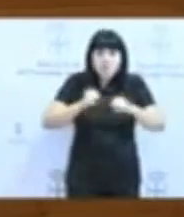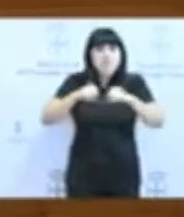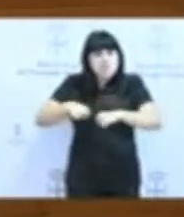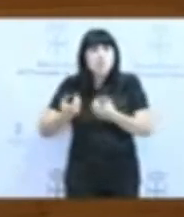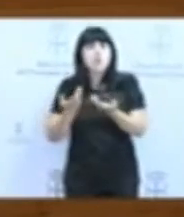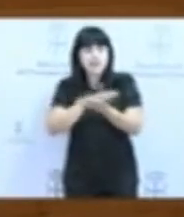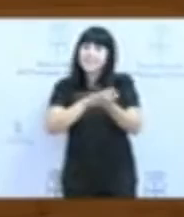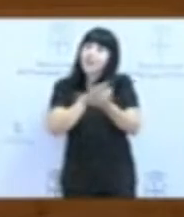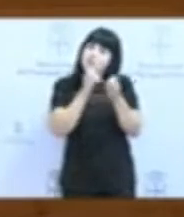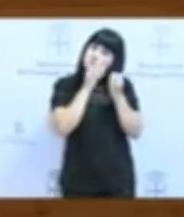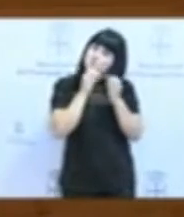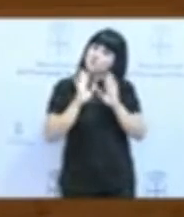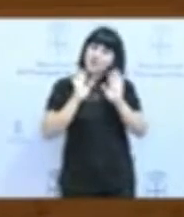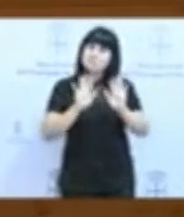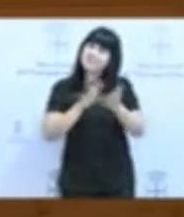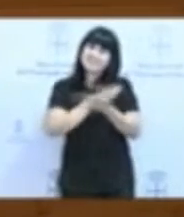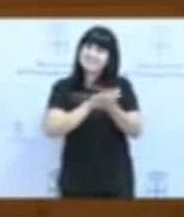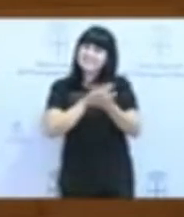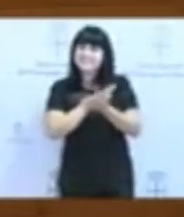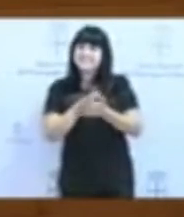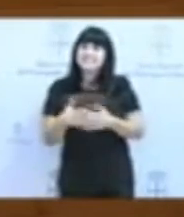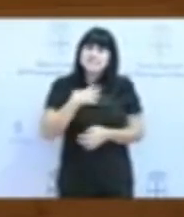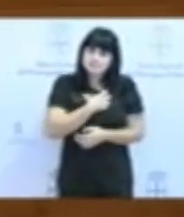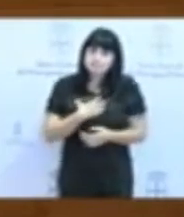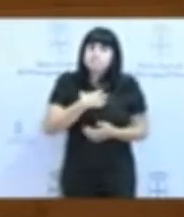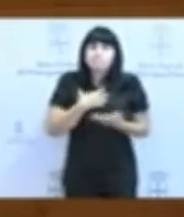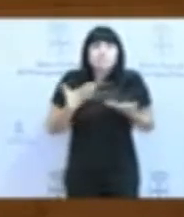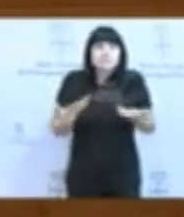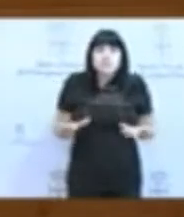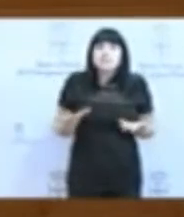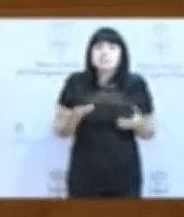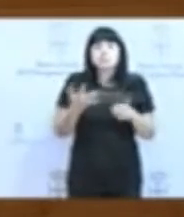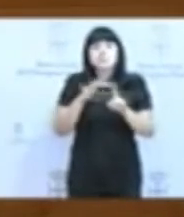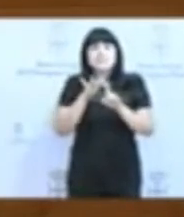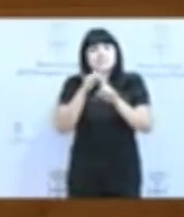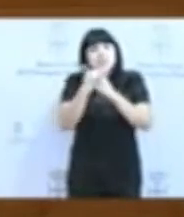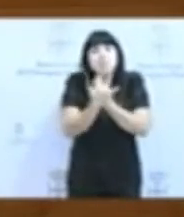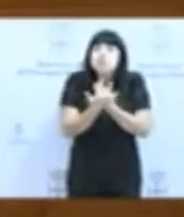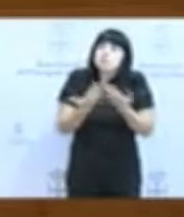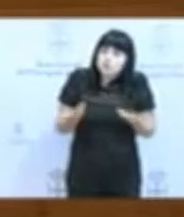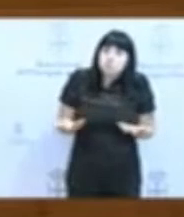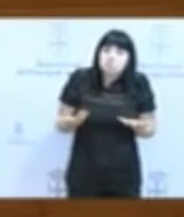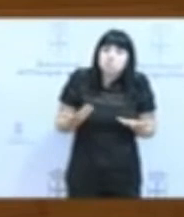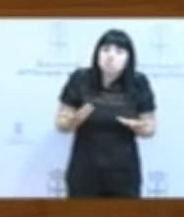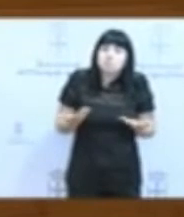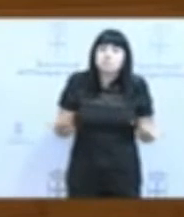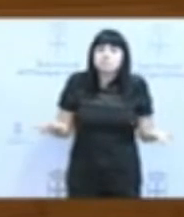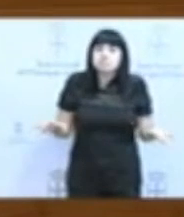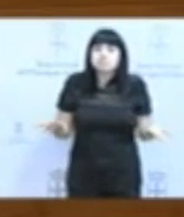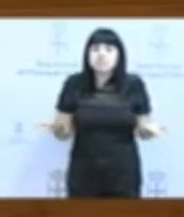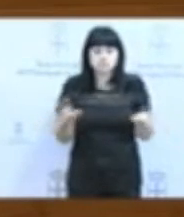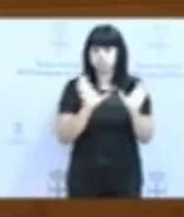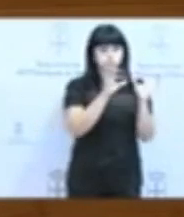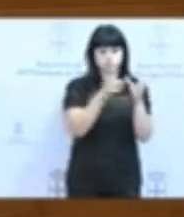mal se nos da, llevarnos a una situación en la que acabásemos, pues efectivamente, echando al menos el